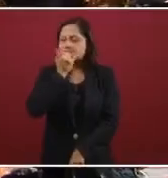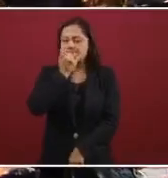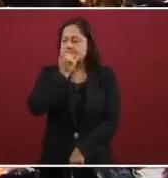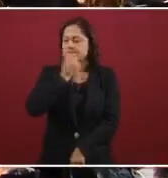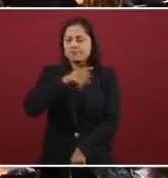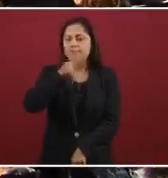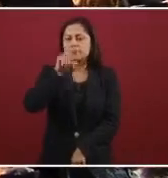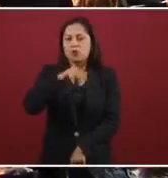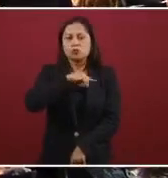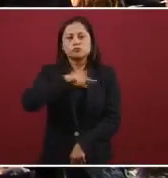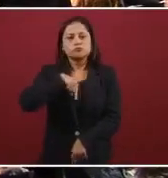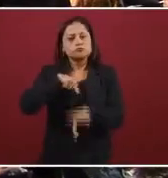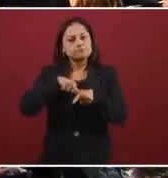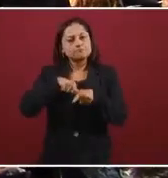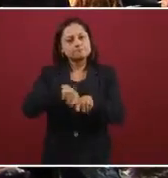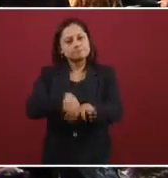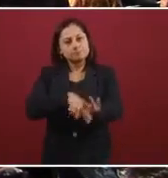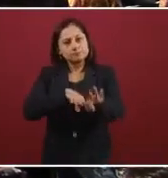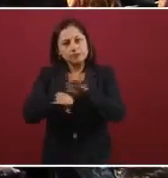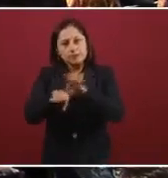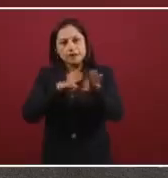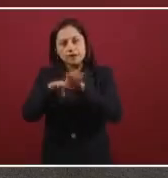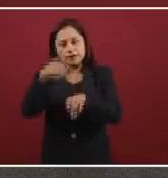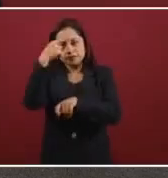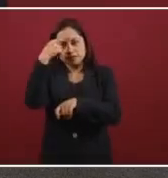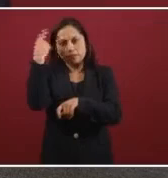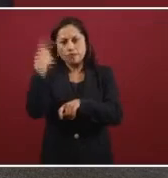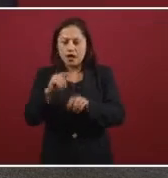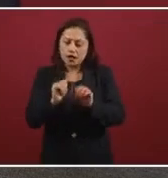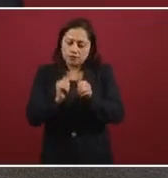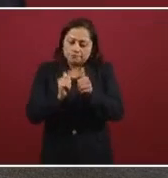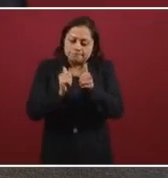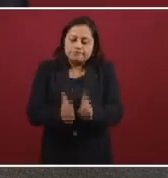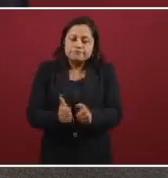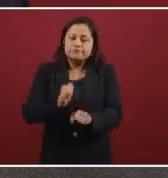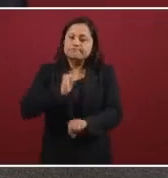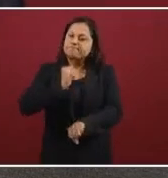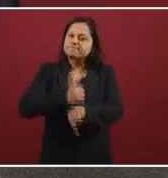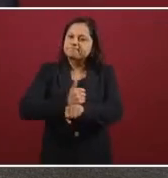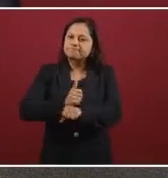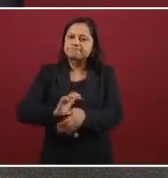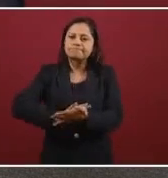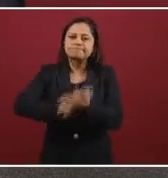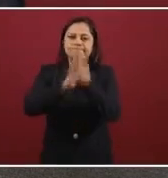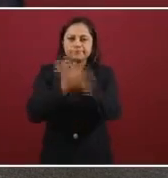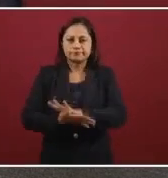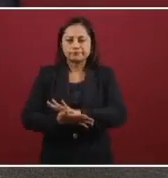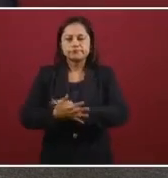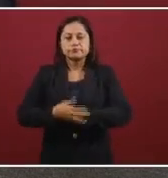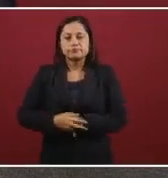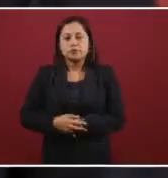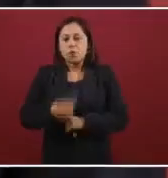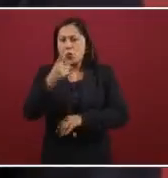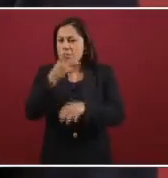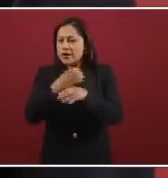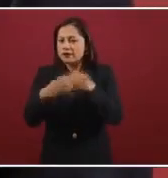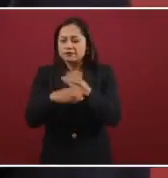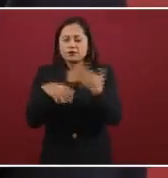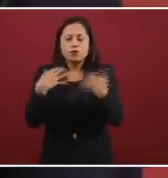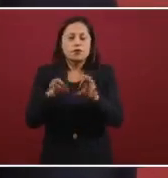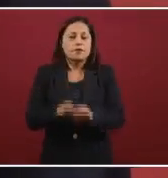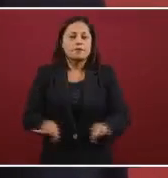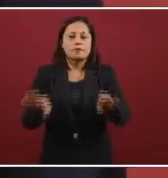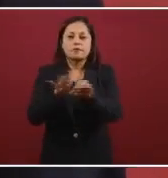para sentar las bases de la transformación. Hay algo importante, me gustó mucho